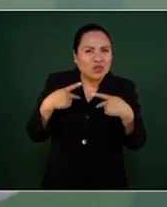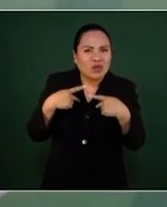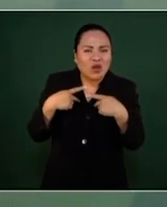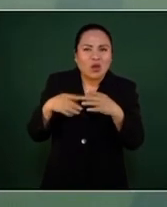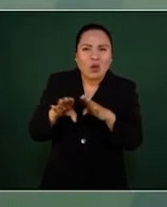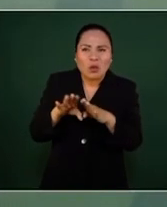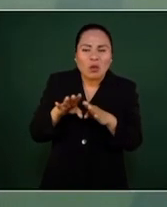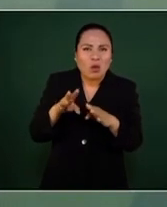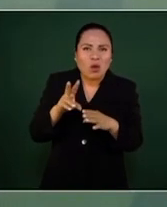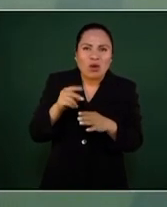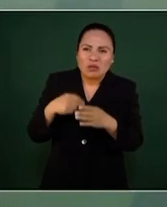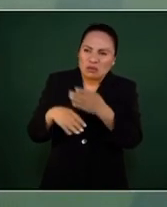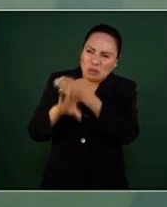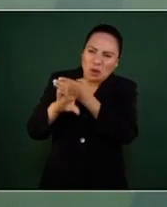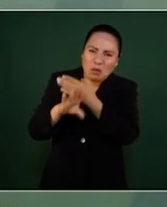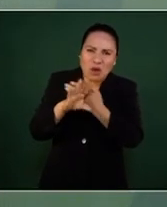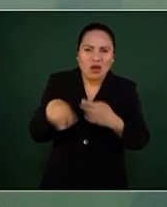no cayendo en trampas,